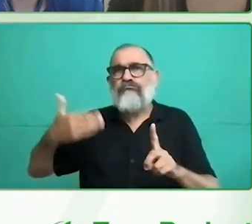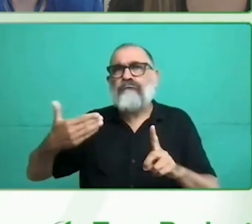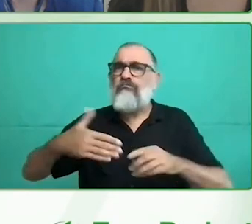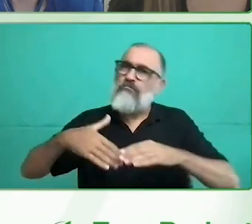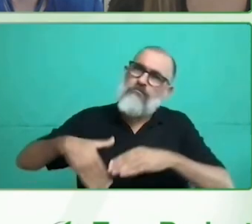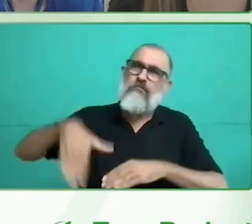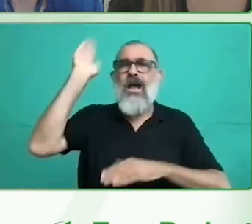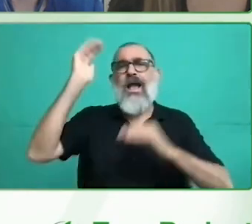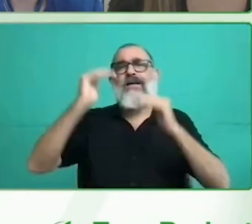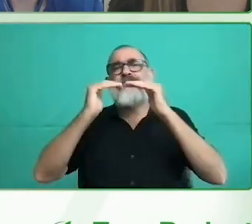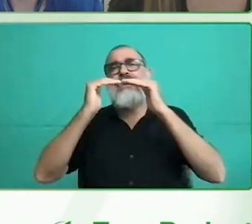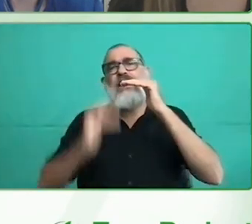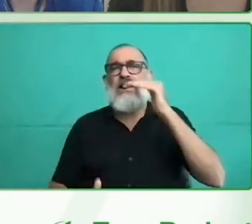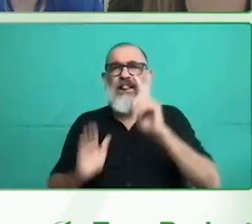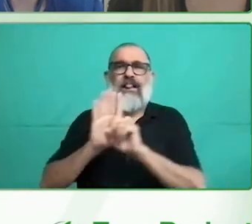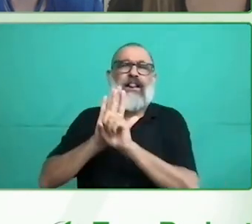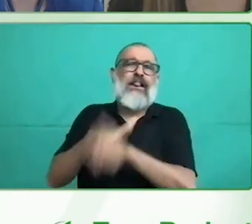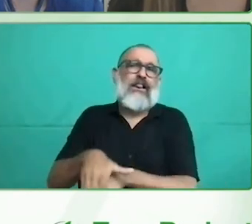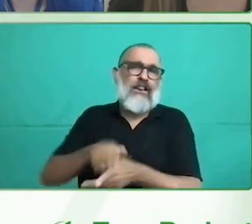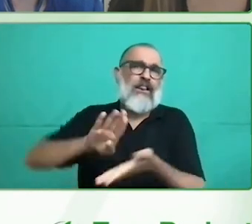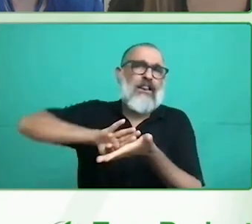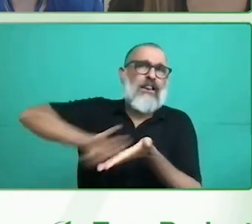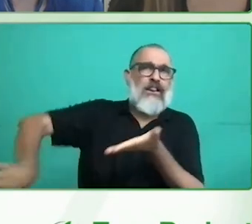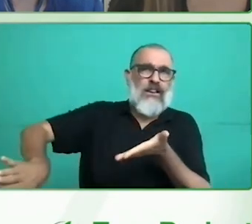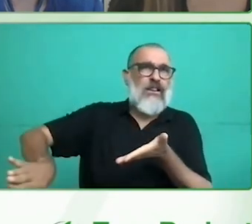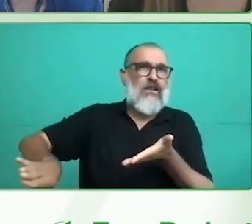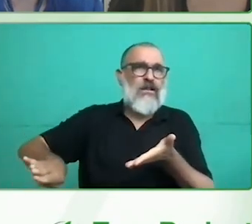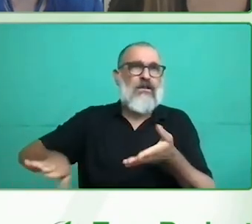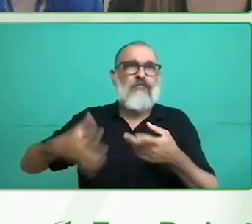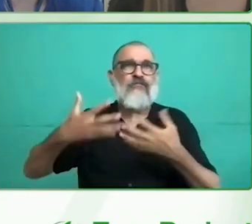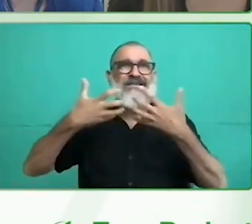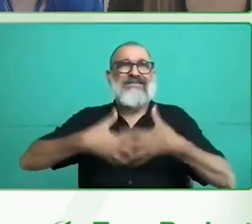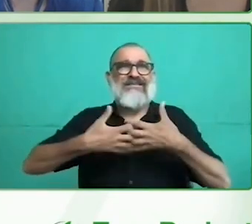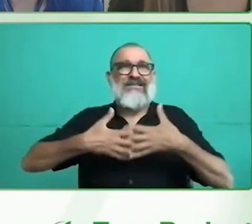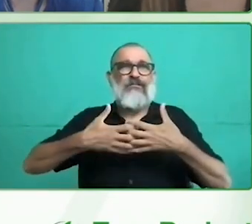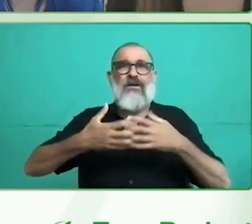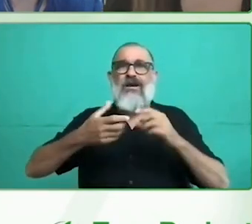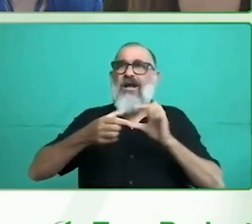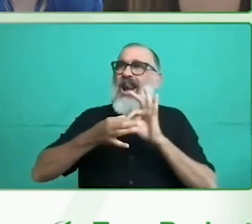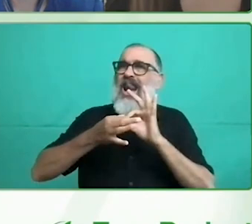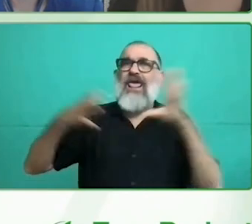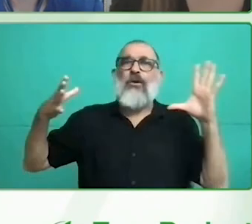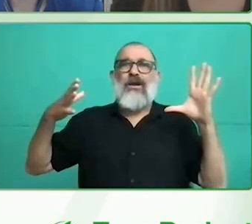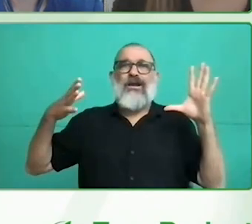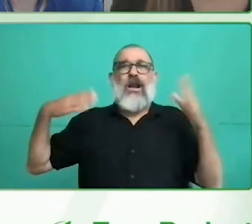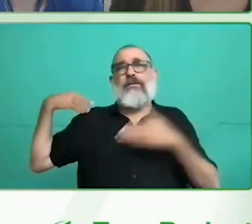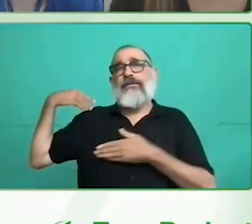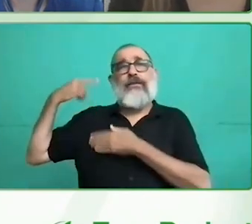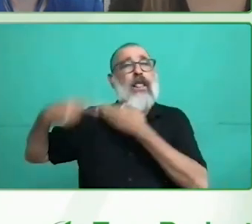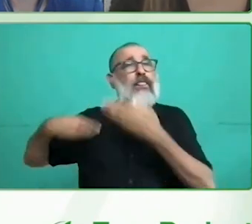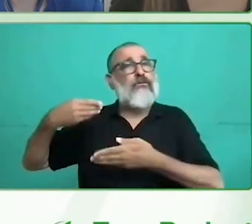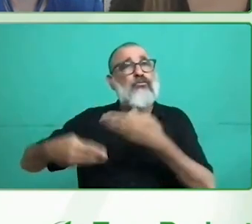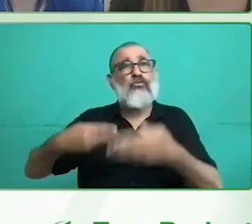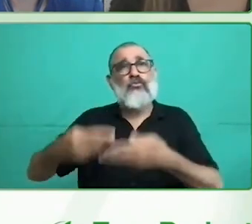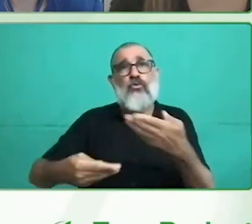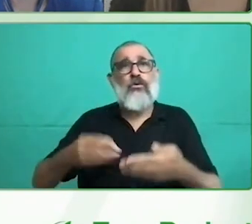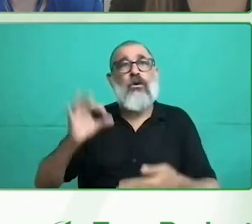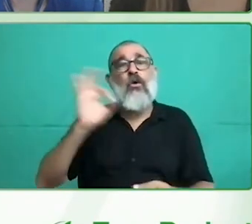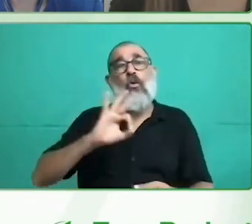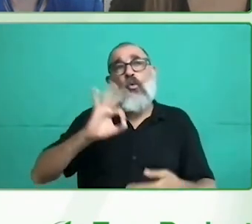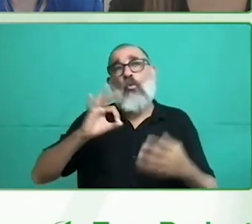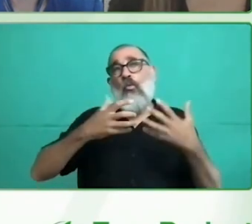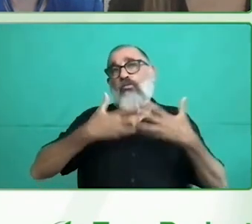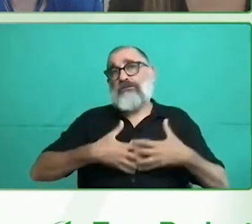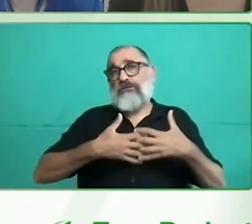tremenda oportunidad para poder crecer económicamente, ¿cierto? y también